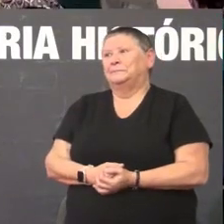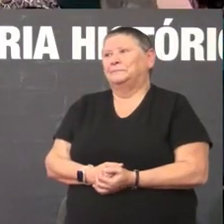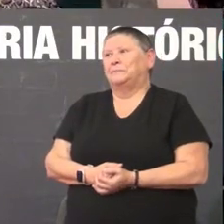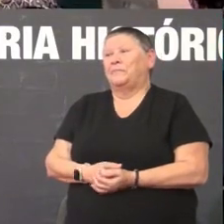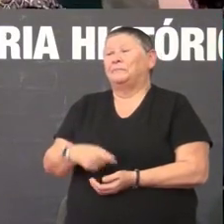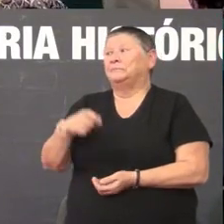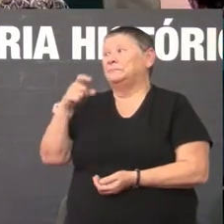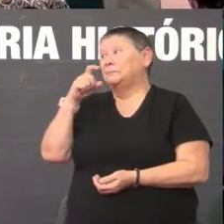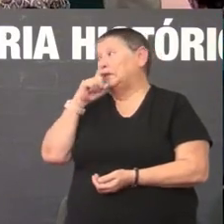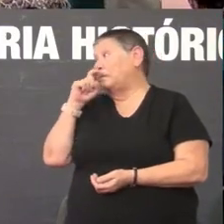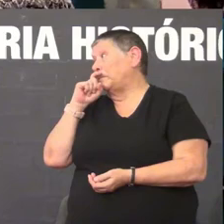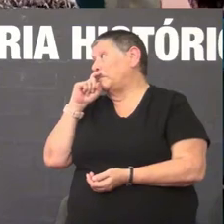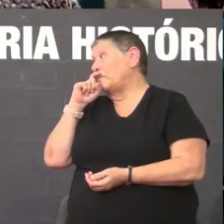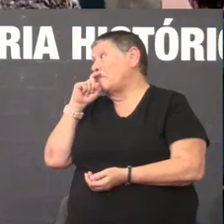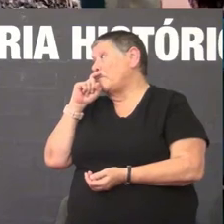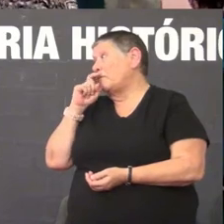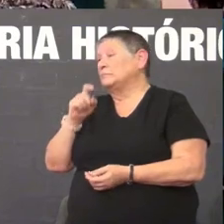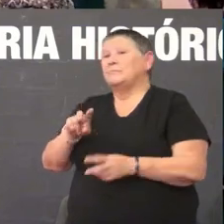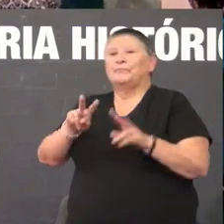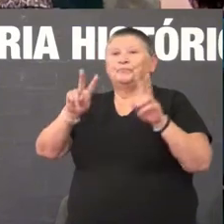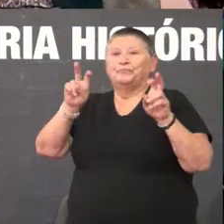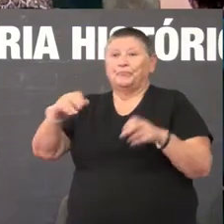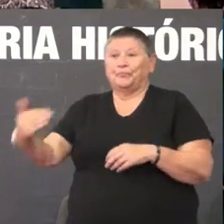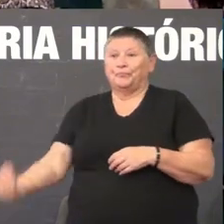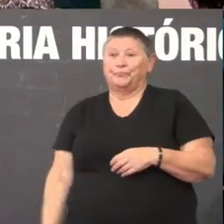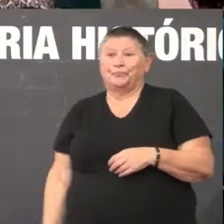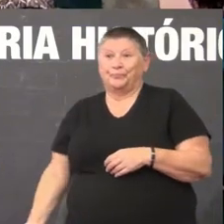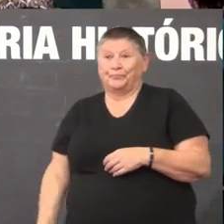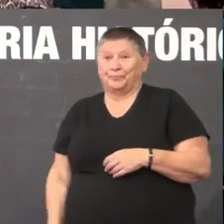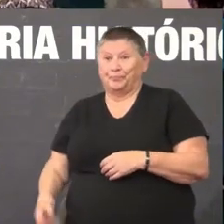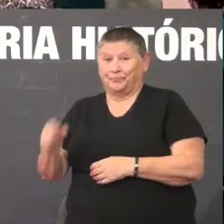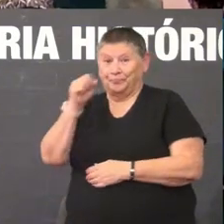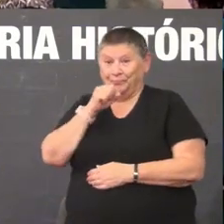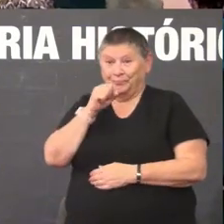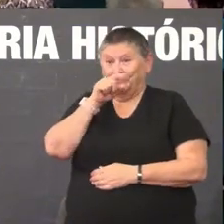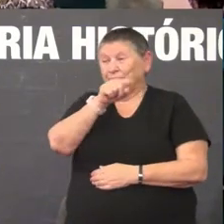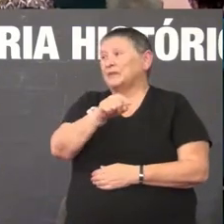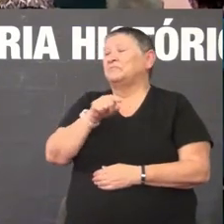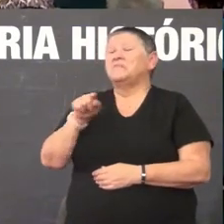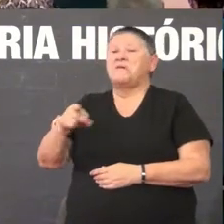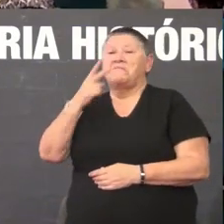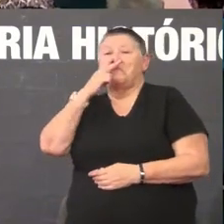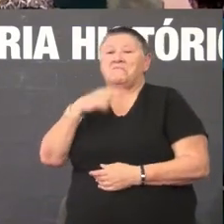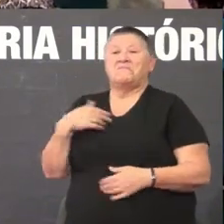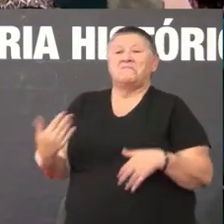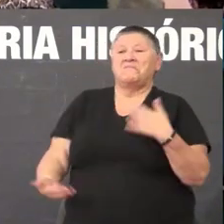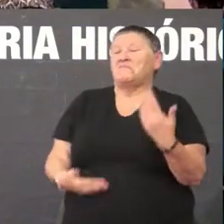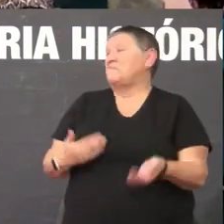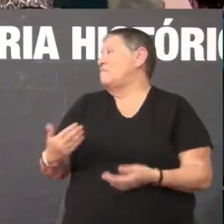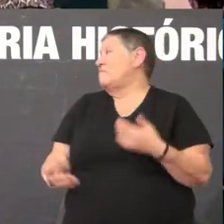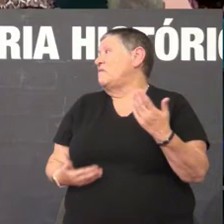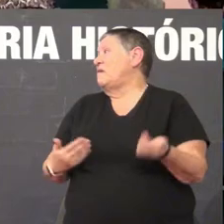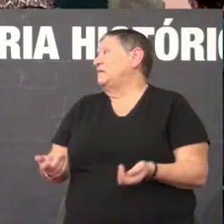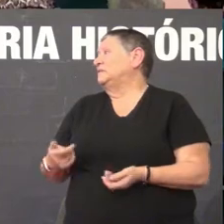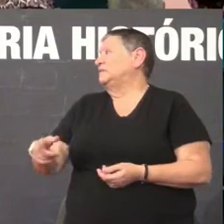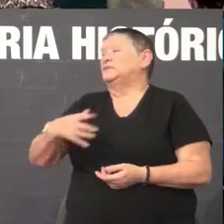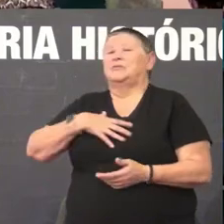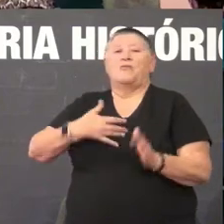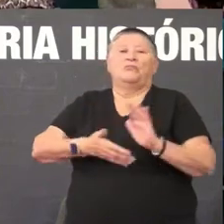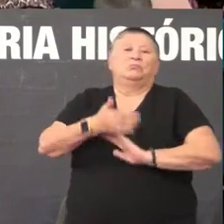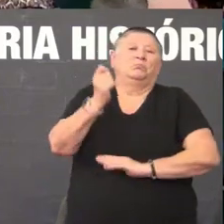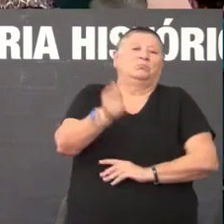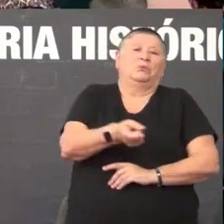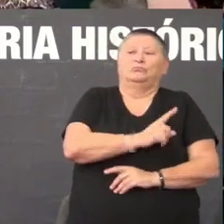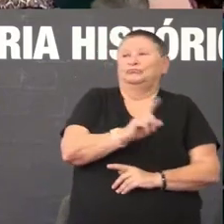mencionar una cosa, que es el tema de Bárbara Rey. Aznar se puso chulito, dijo, esta que no se le paga porque no la vamos a